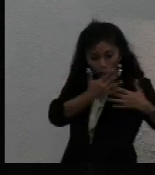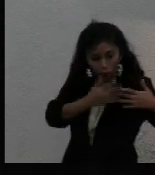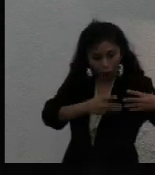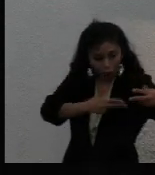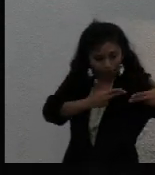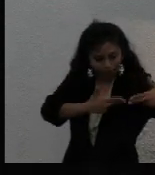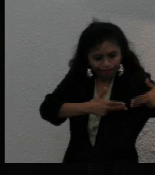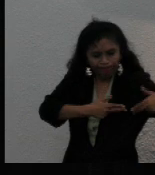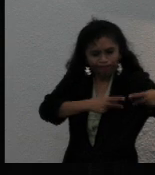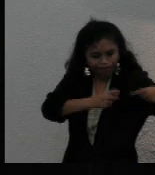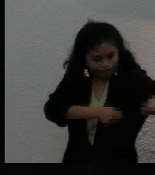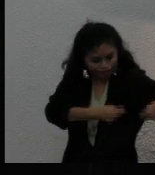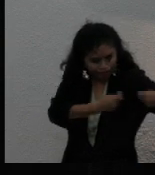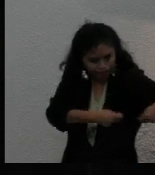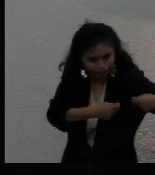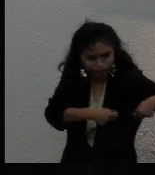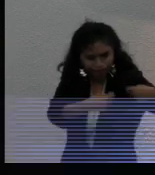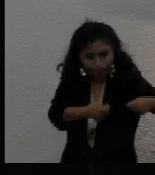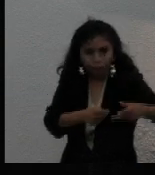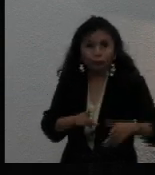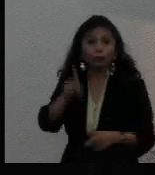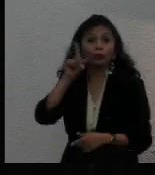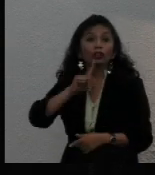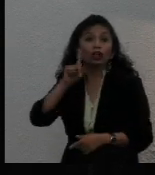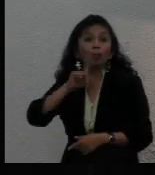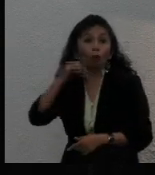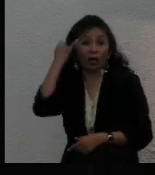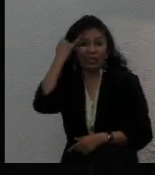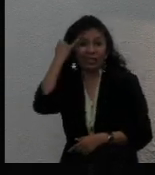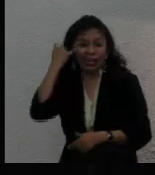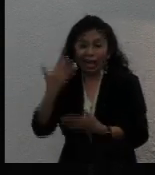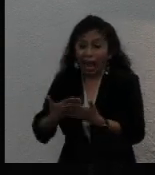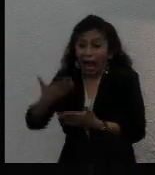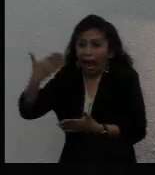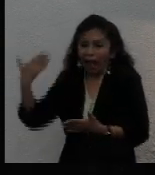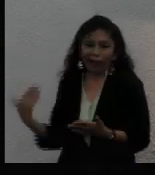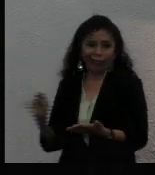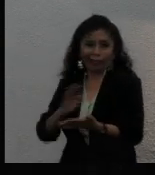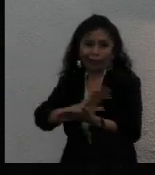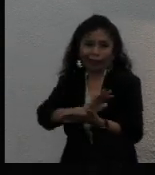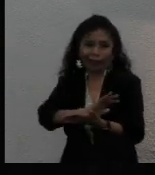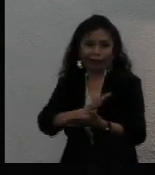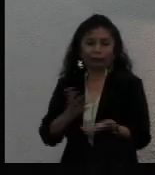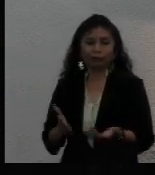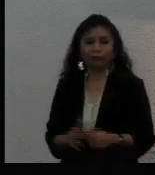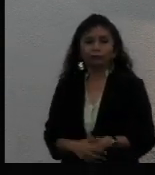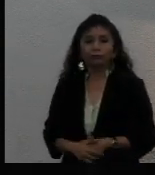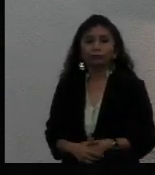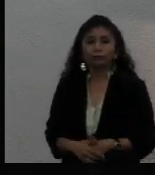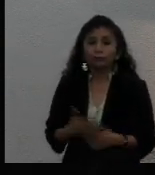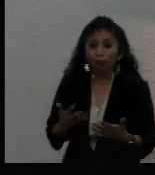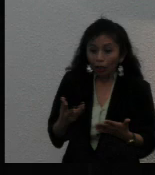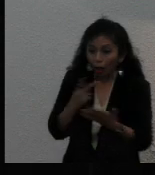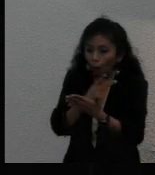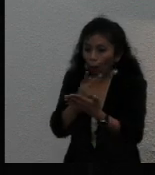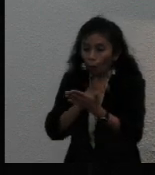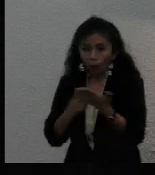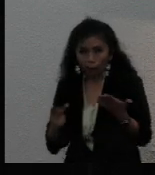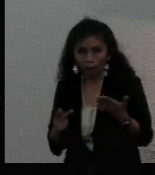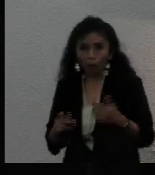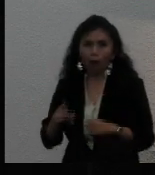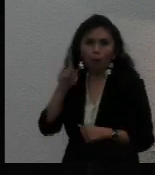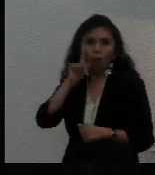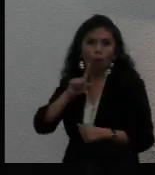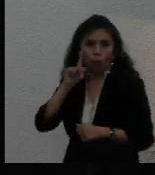la independencia económica de la mujer indígena tan marginada en la historia. A través de programas como el de